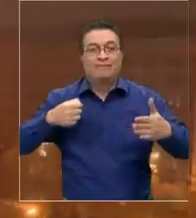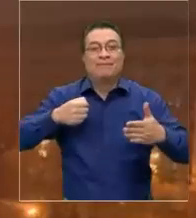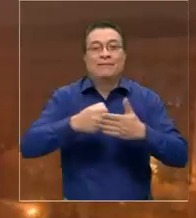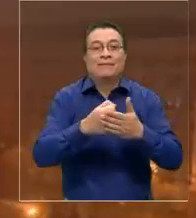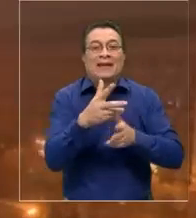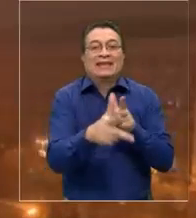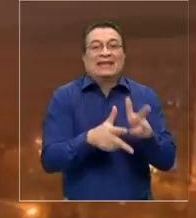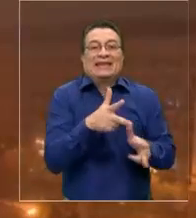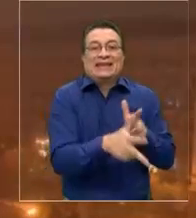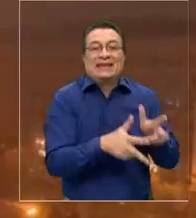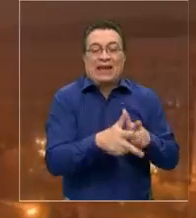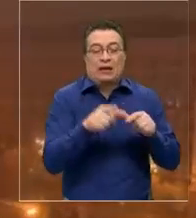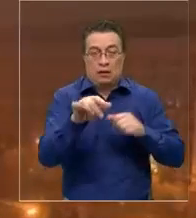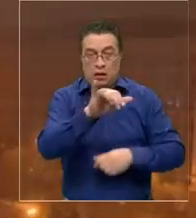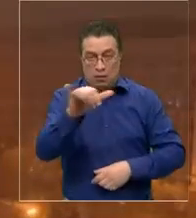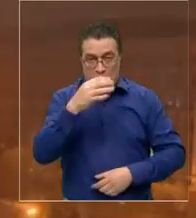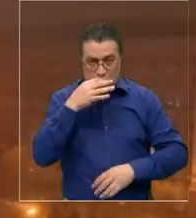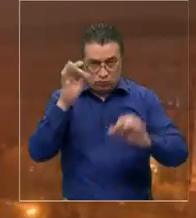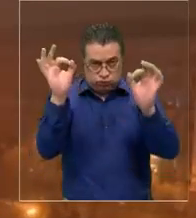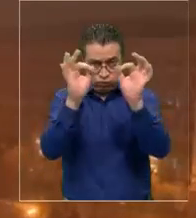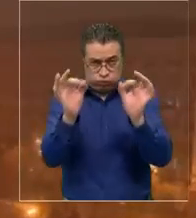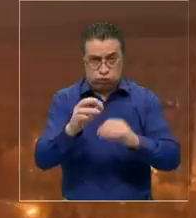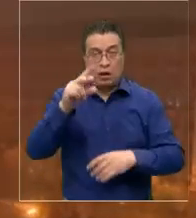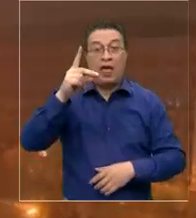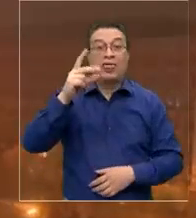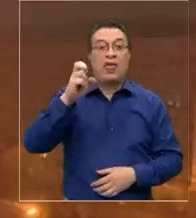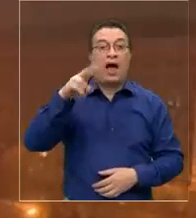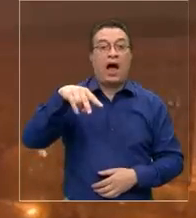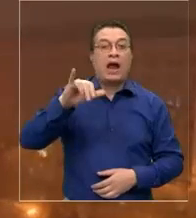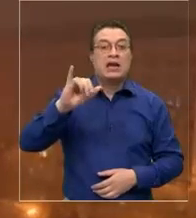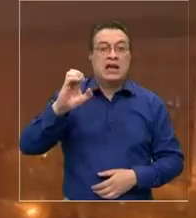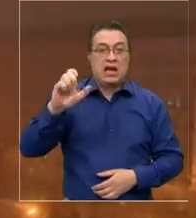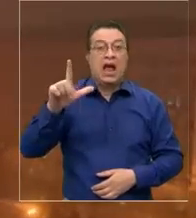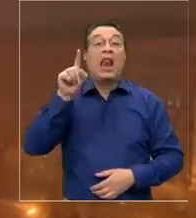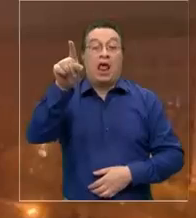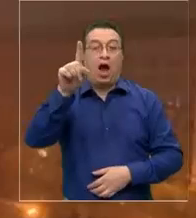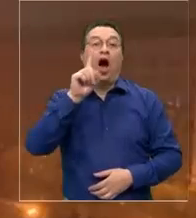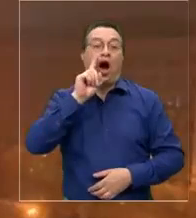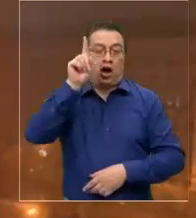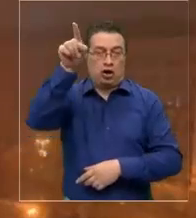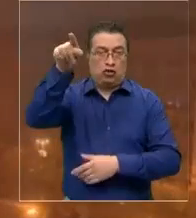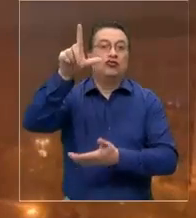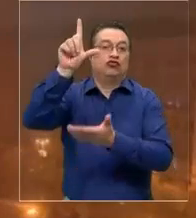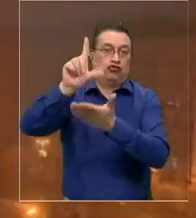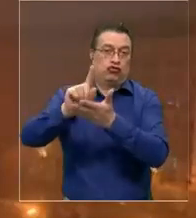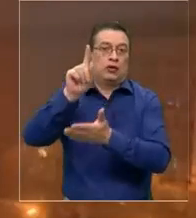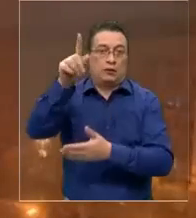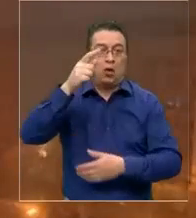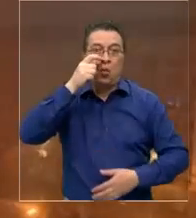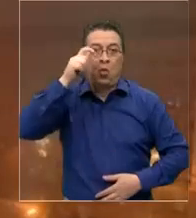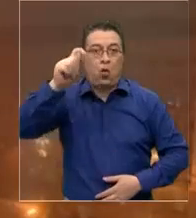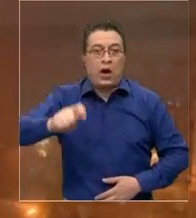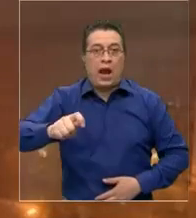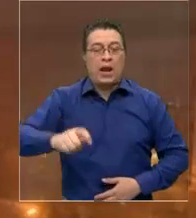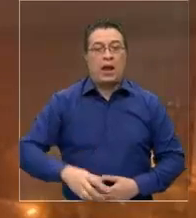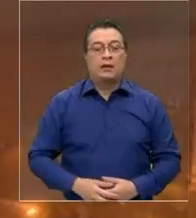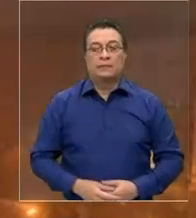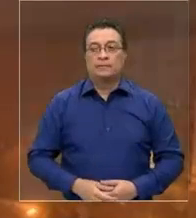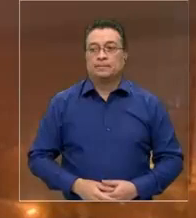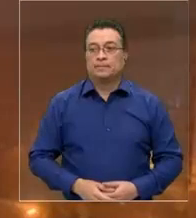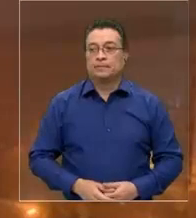todo eso ya profundizamos con Daniel Matamala, quien está siguiendo lo que está ocurriendo en la zona de conflicto. Daniel, ¿cómo estás?